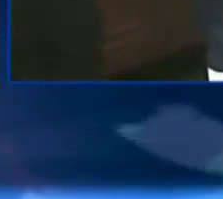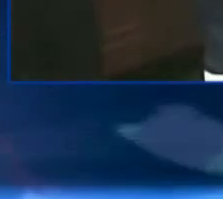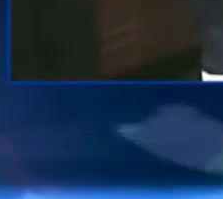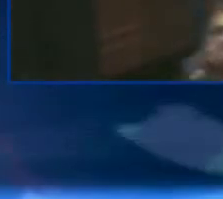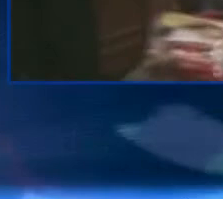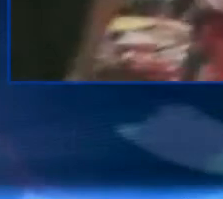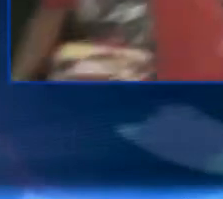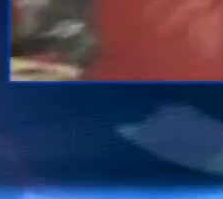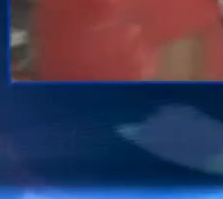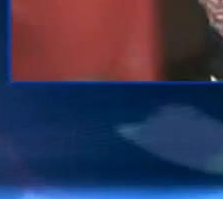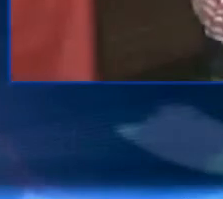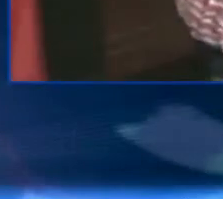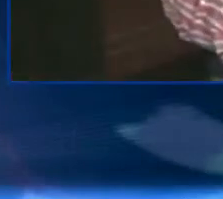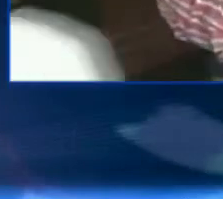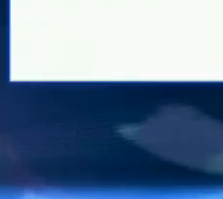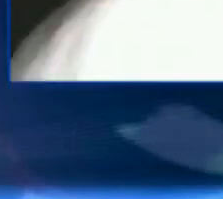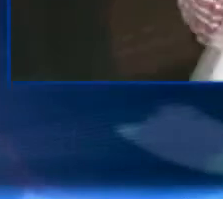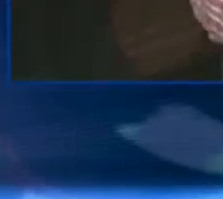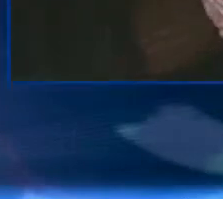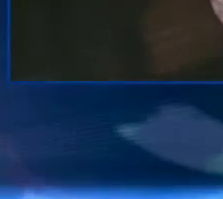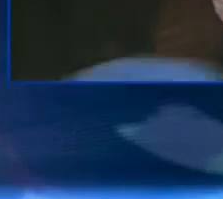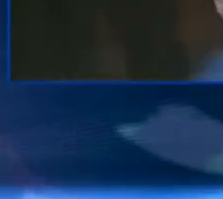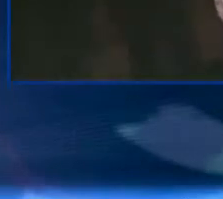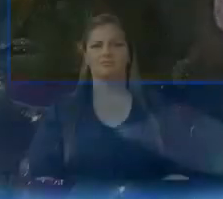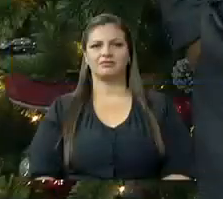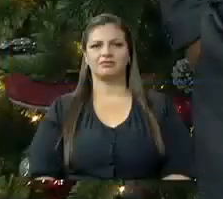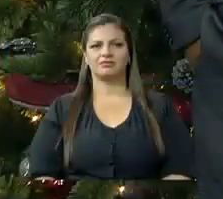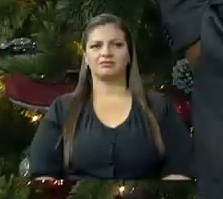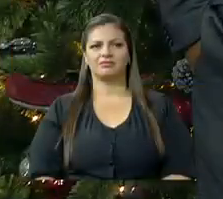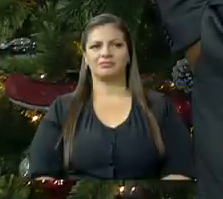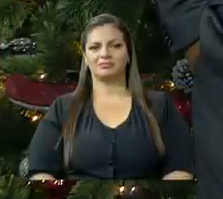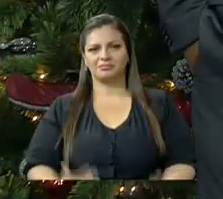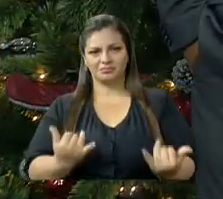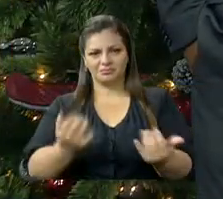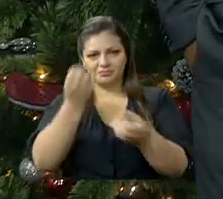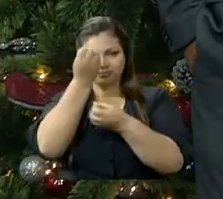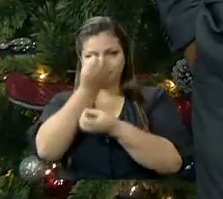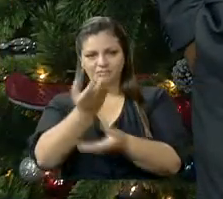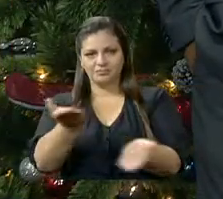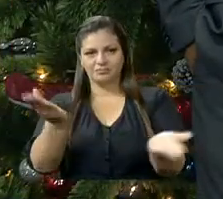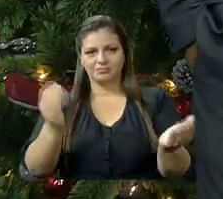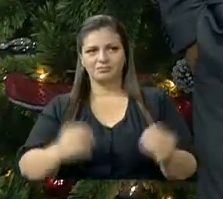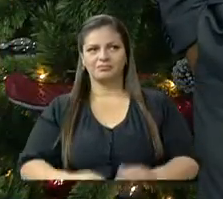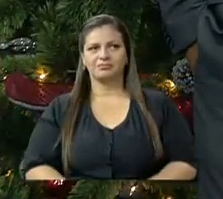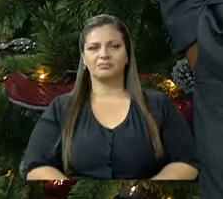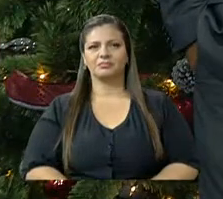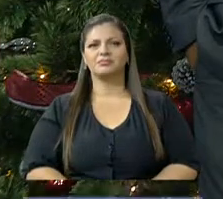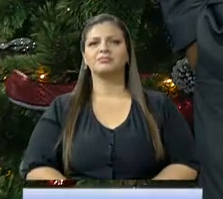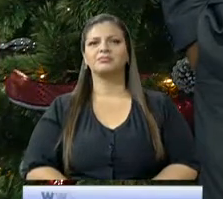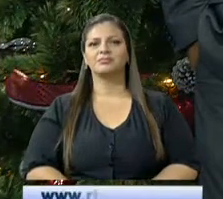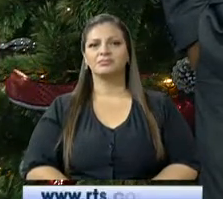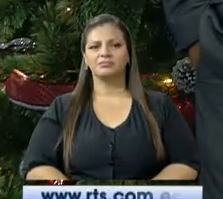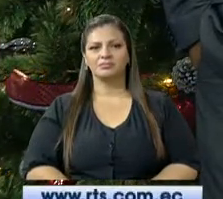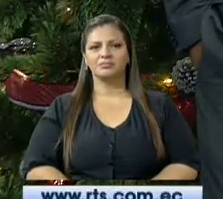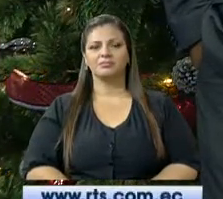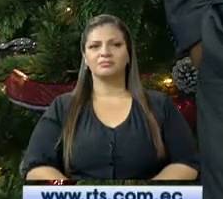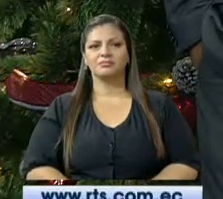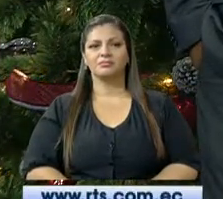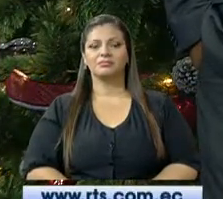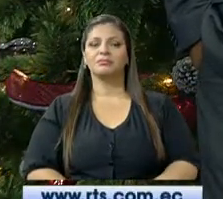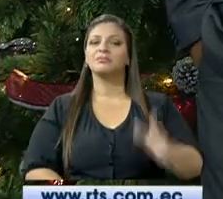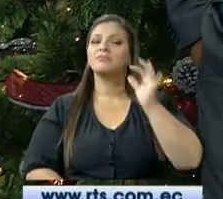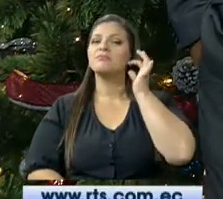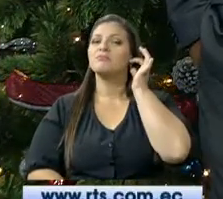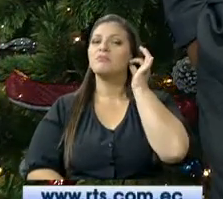contigo, Jorge. Ahora, Enrique, quiero contarles a nuestros amigos televidentes que una mujer fue agredida por un